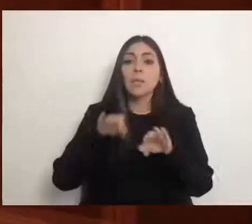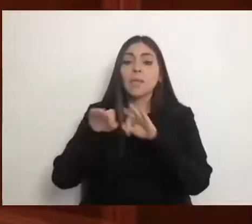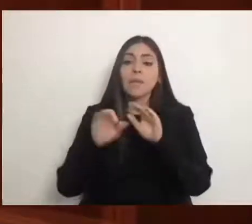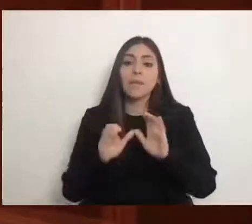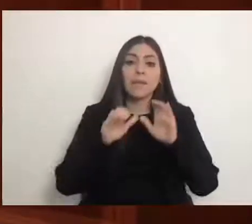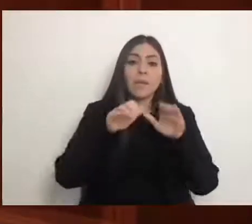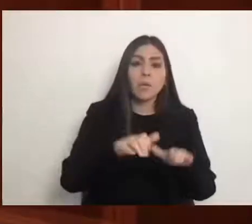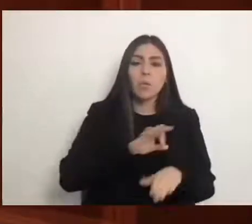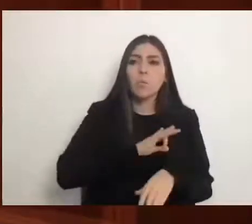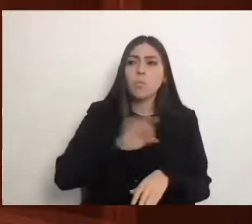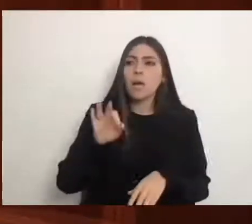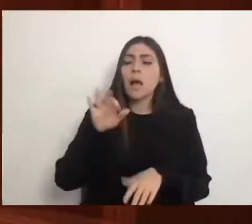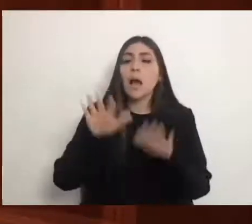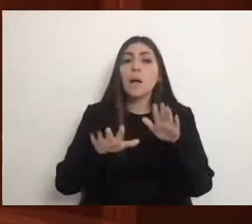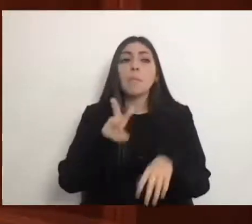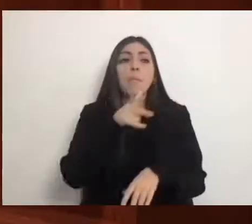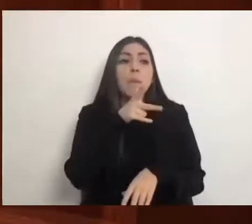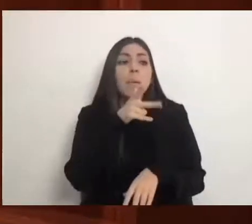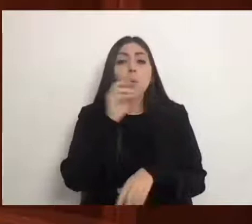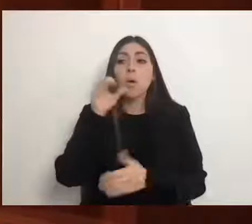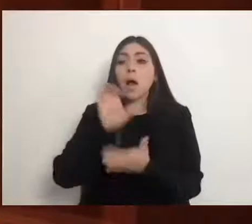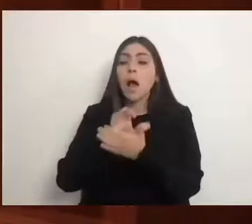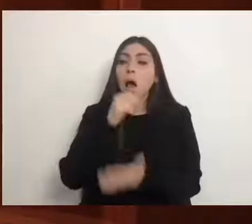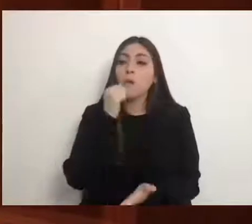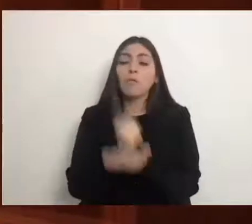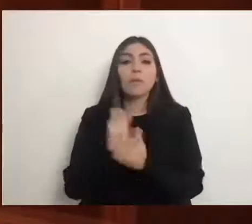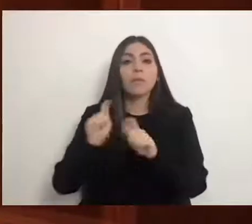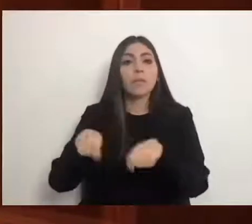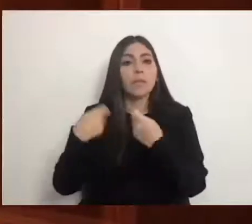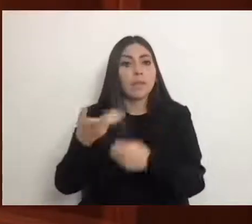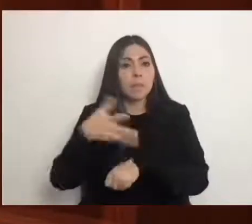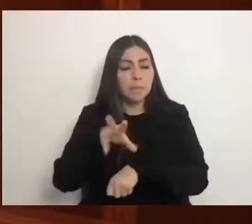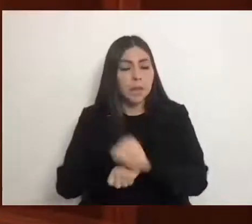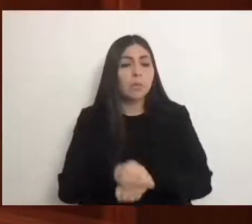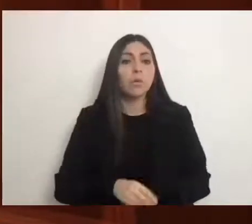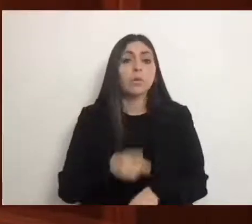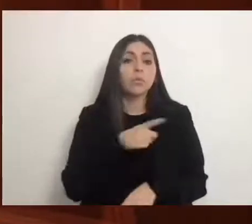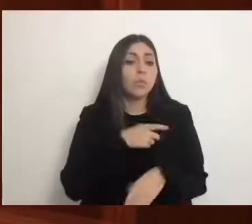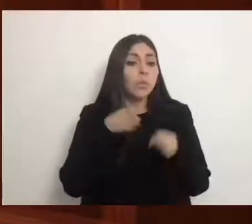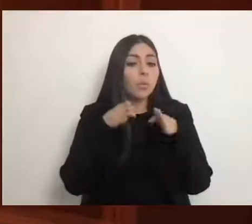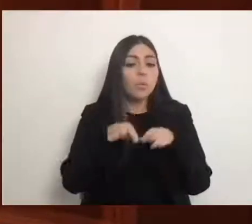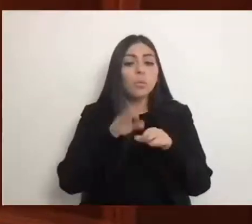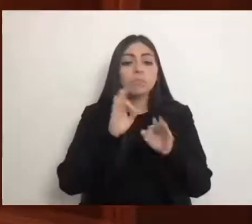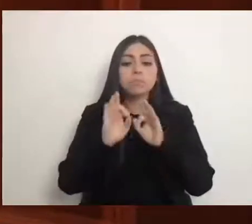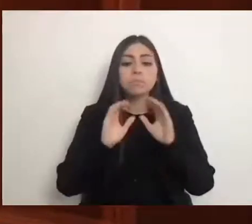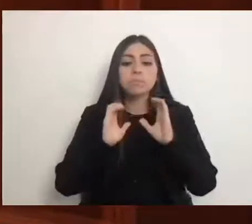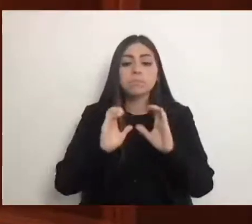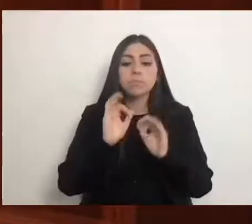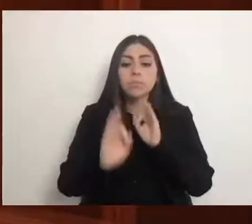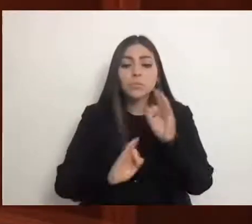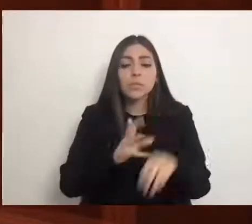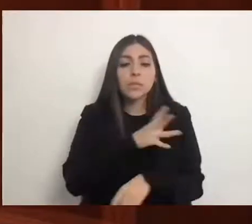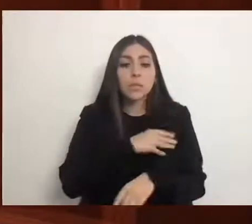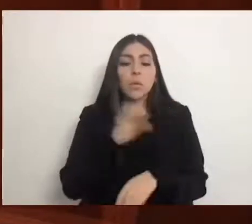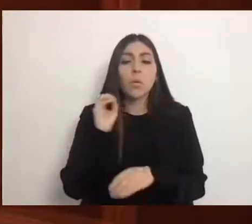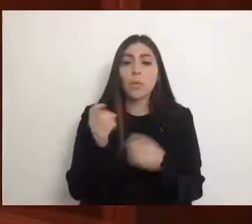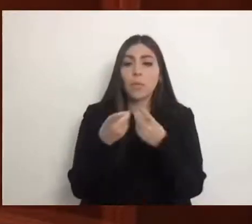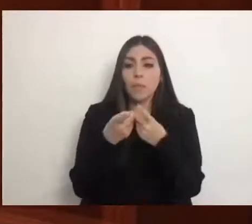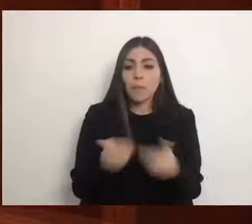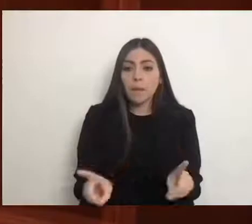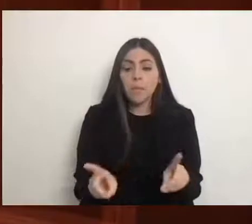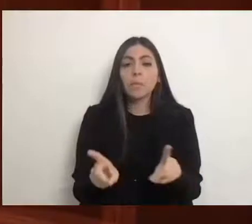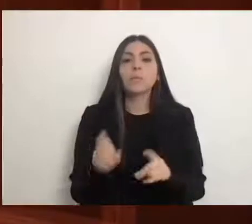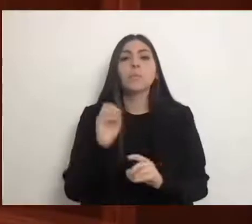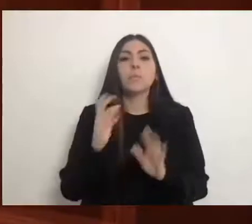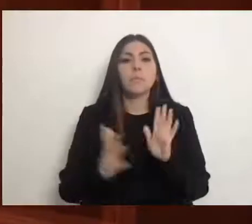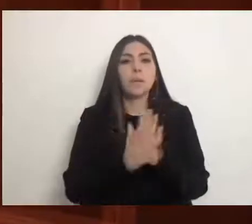autorización del padre o el esposo, la educación y el cuidado de los hijos, el divorcio, pero sobre todo la participación en